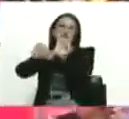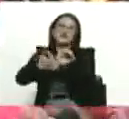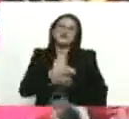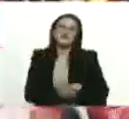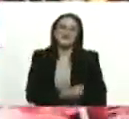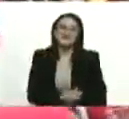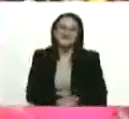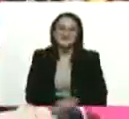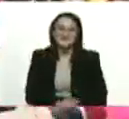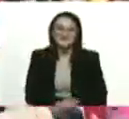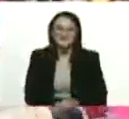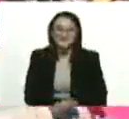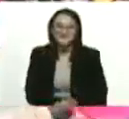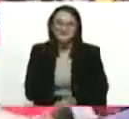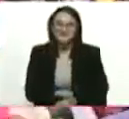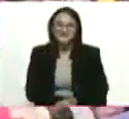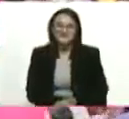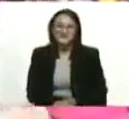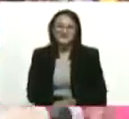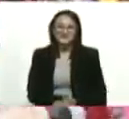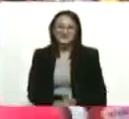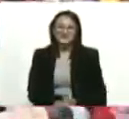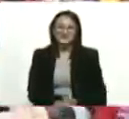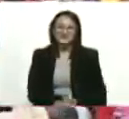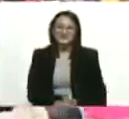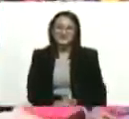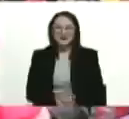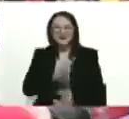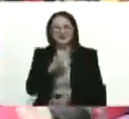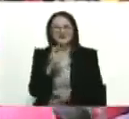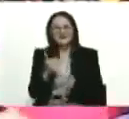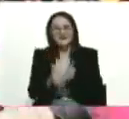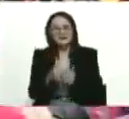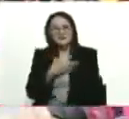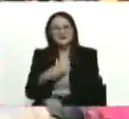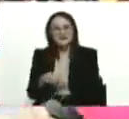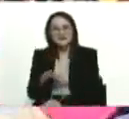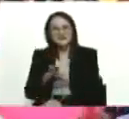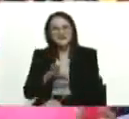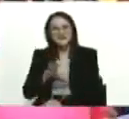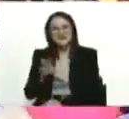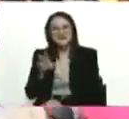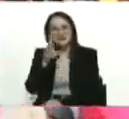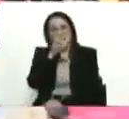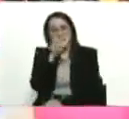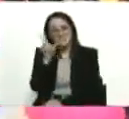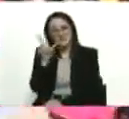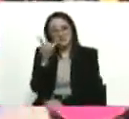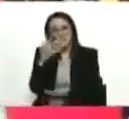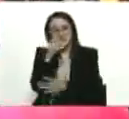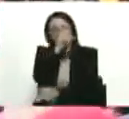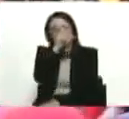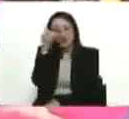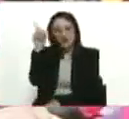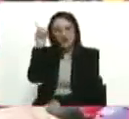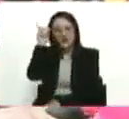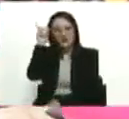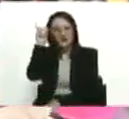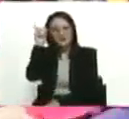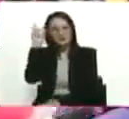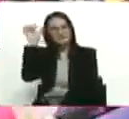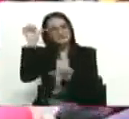Bien, escuchamos palabras del primer vicepresidente del Partido Socialista Unido de Venezuela, Diosdado